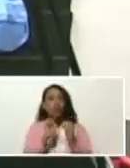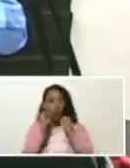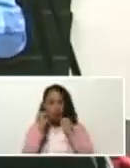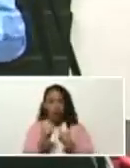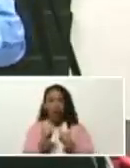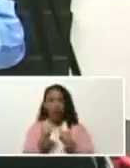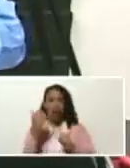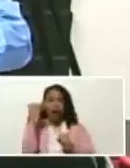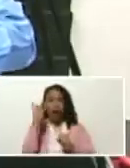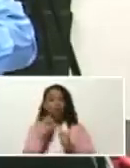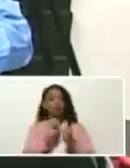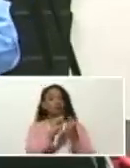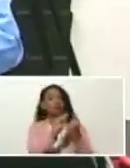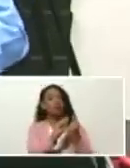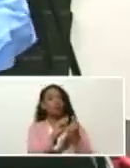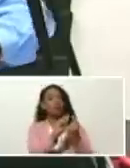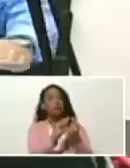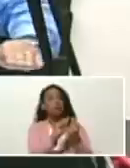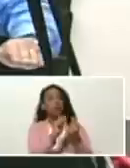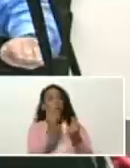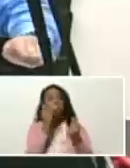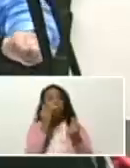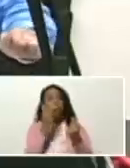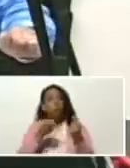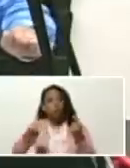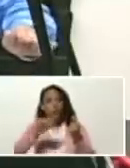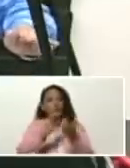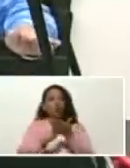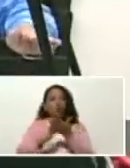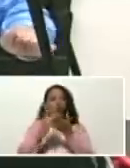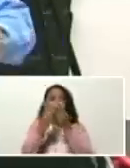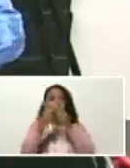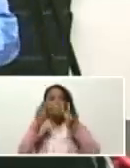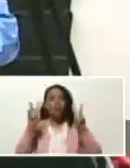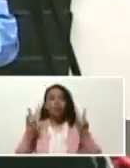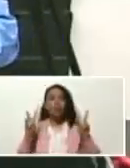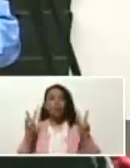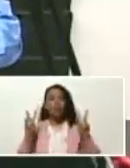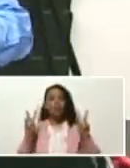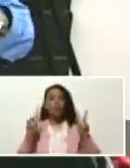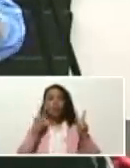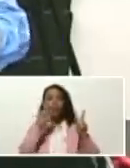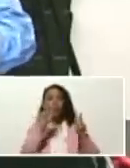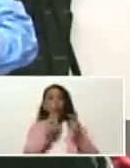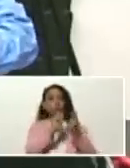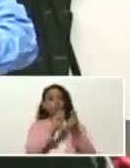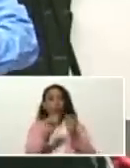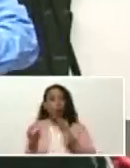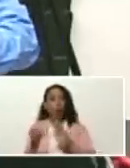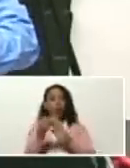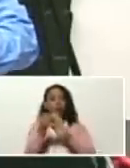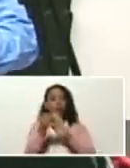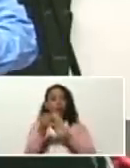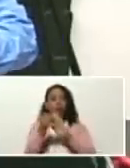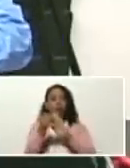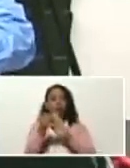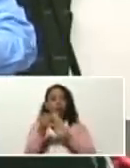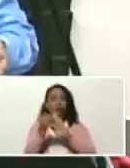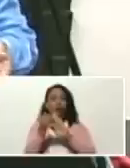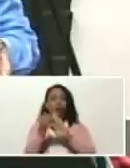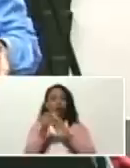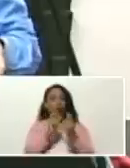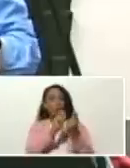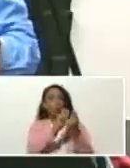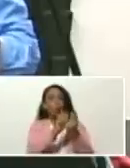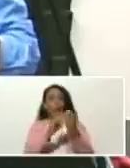extremismo es que hay que dialogar para buscar la paz tu dialogas con tus contrarios y